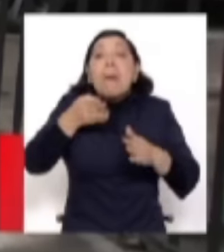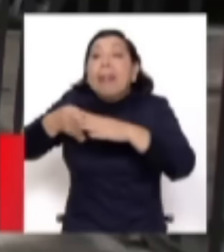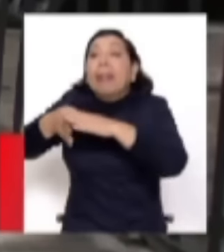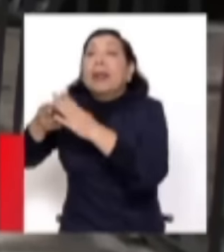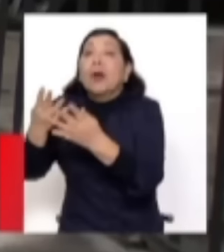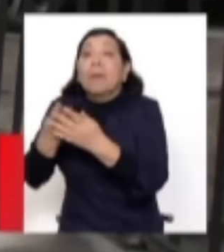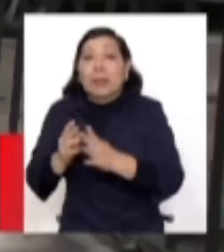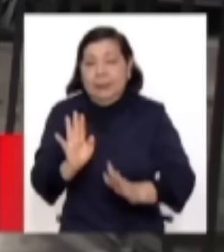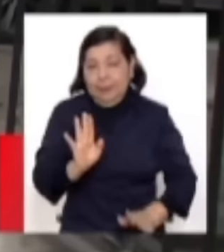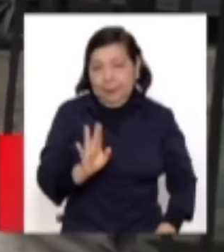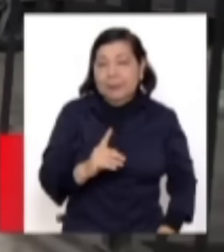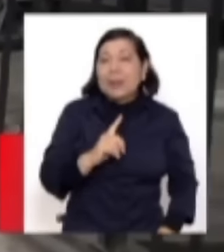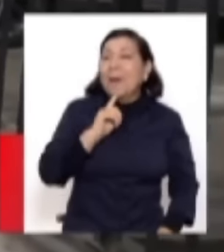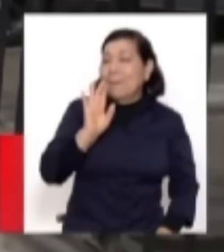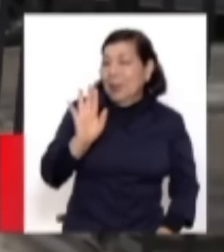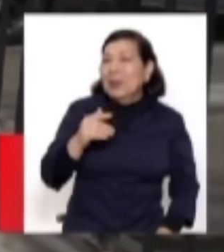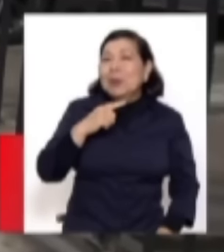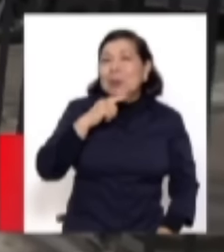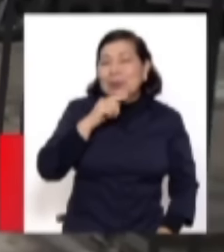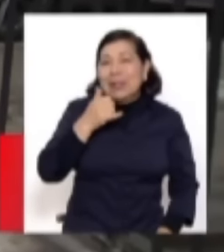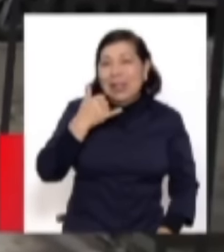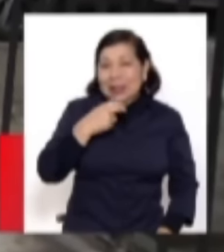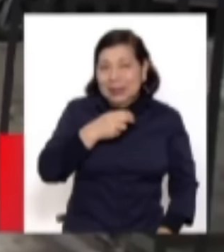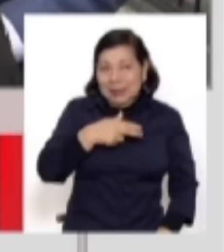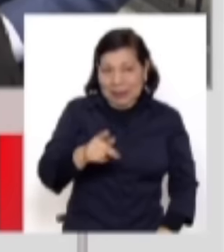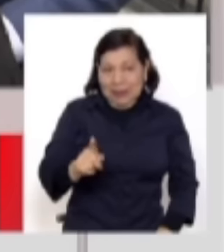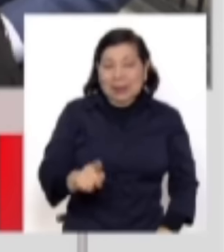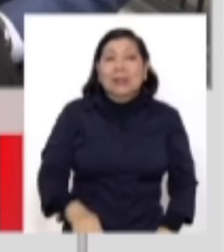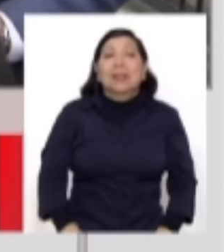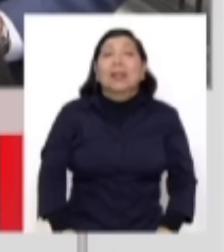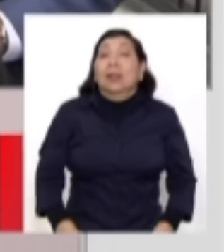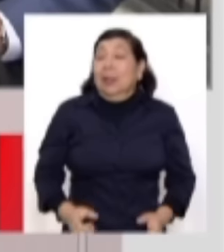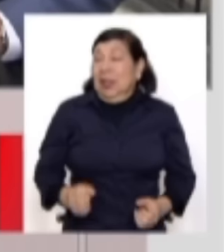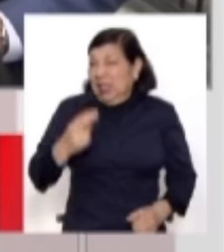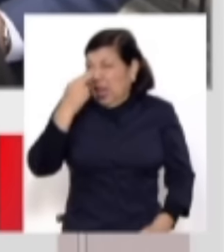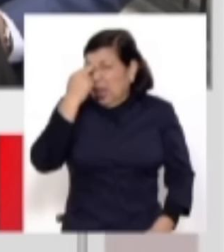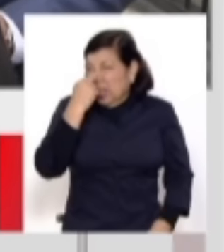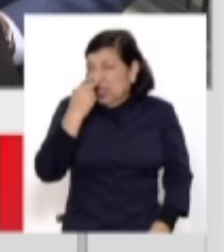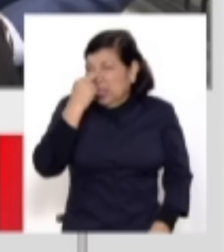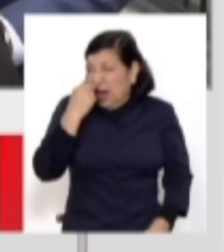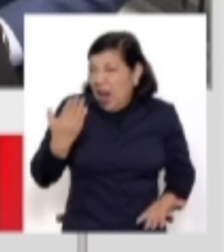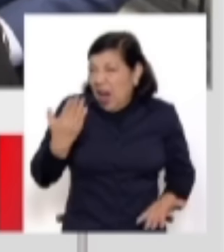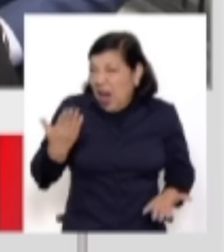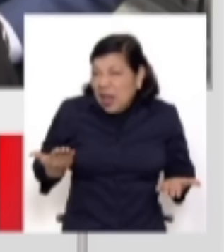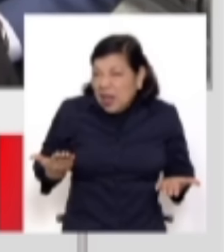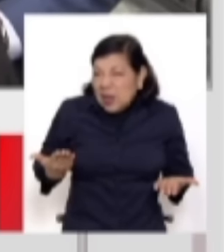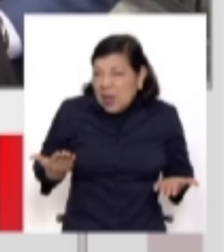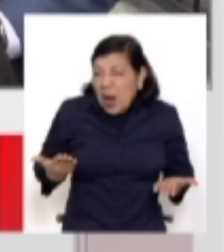cárcel. Okay. Tenemos una pregunta de estudios, escuchamos. Sí, Américo, resulta muy extraño, ¿no? Que